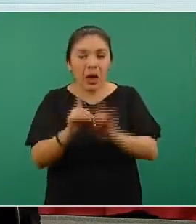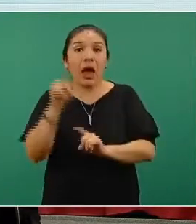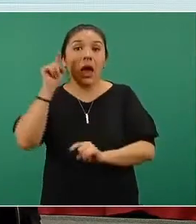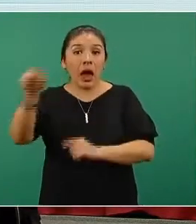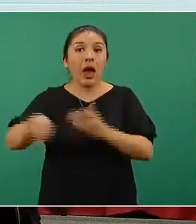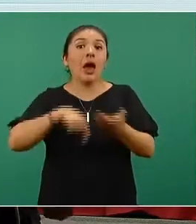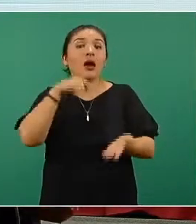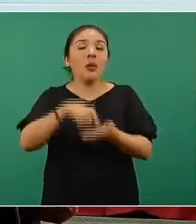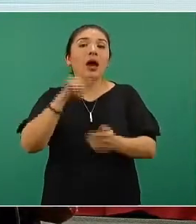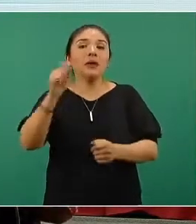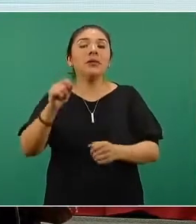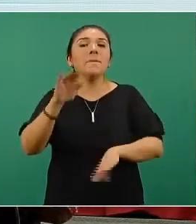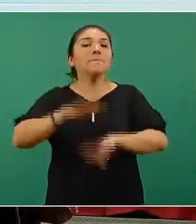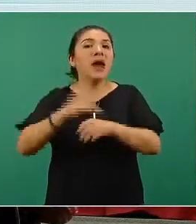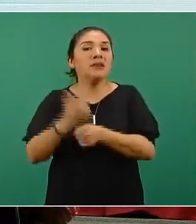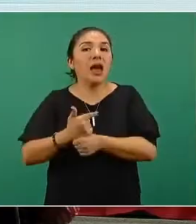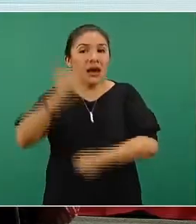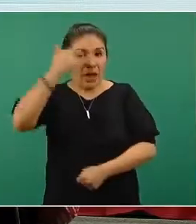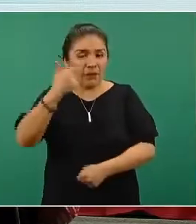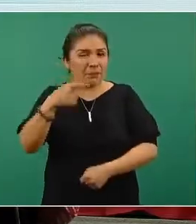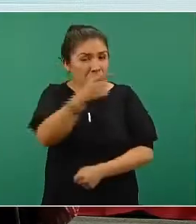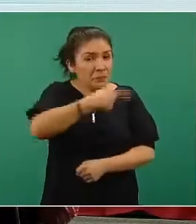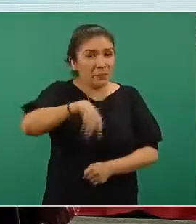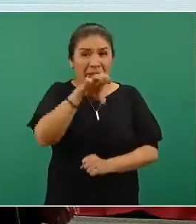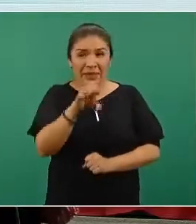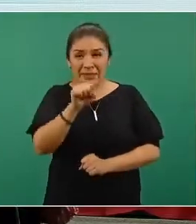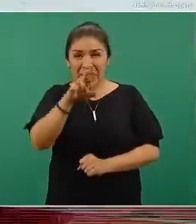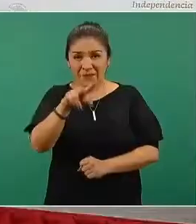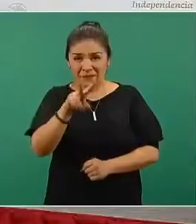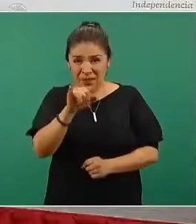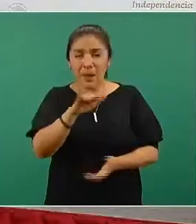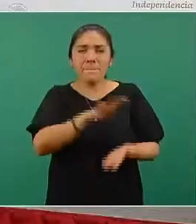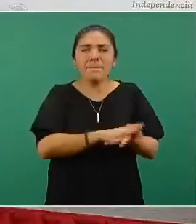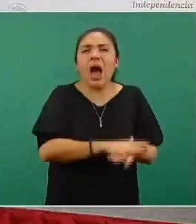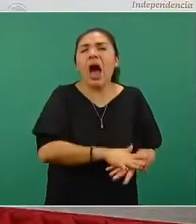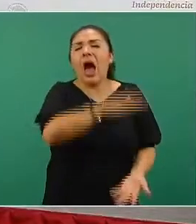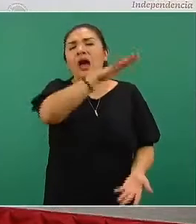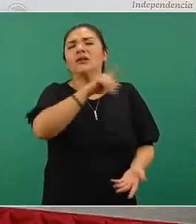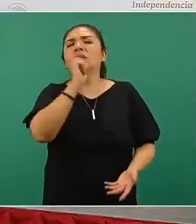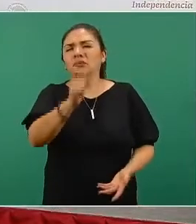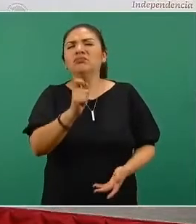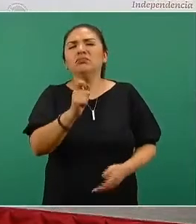concentran en los casos graves. La gran mayoría son casos